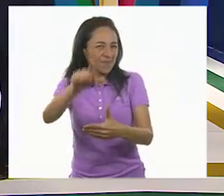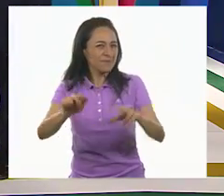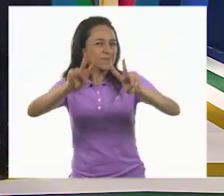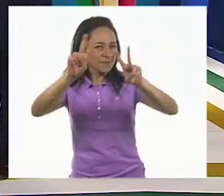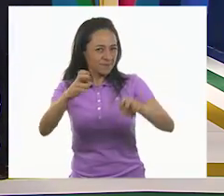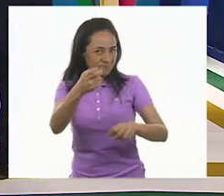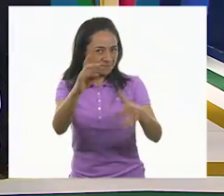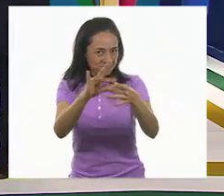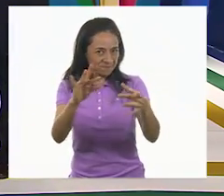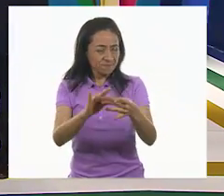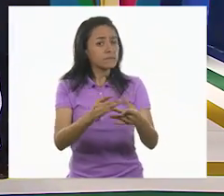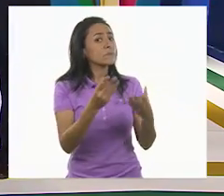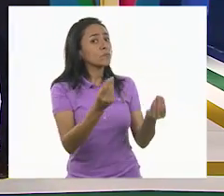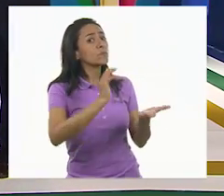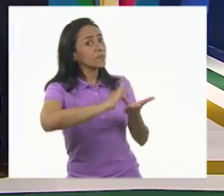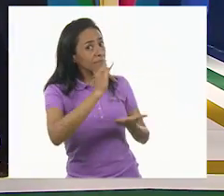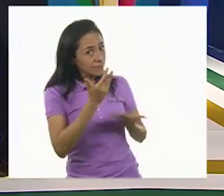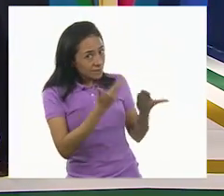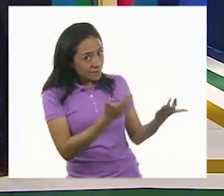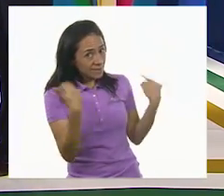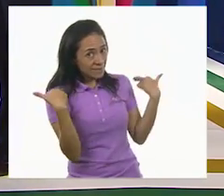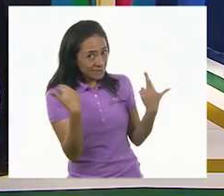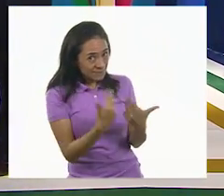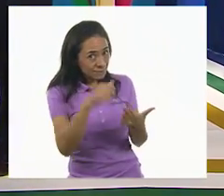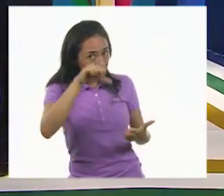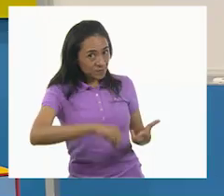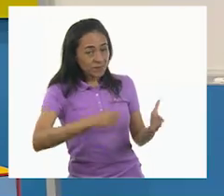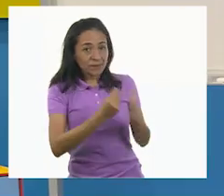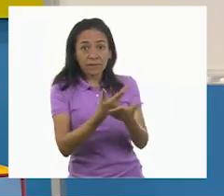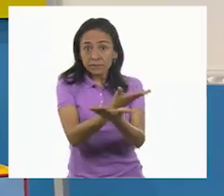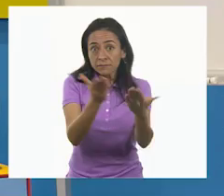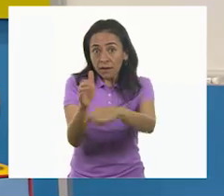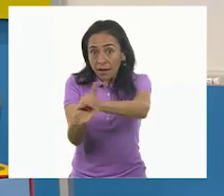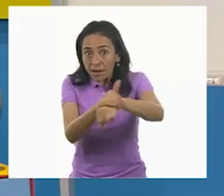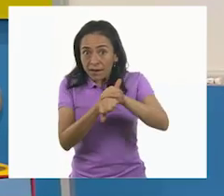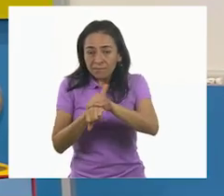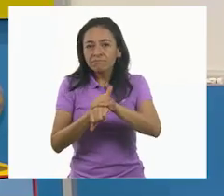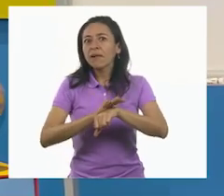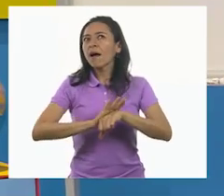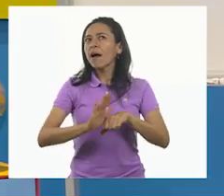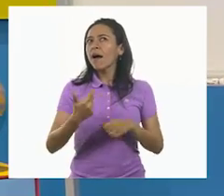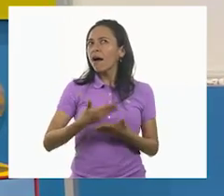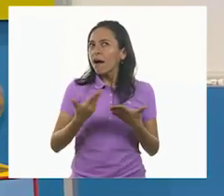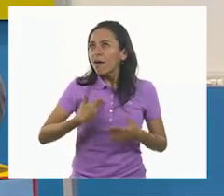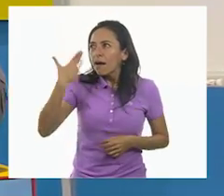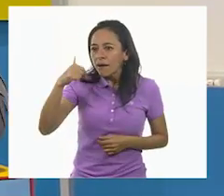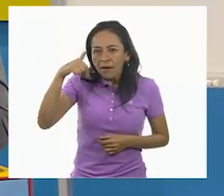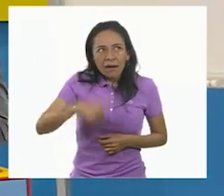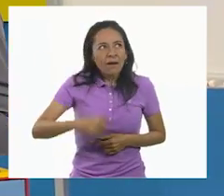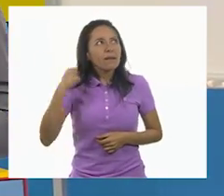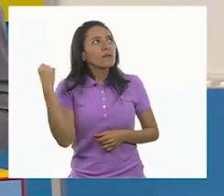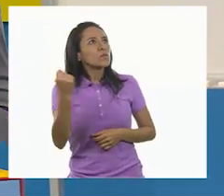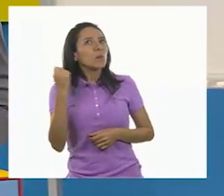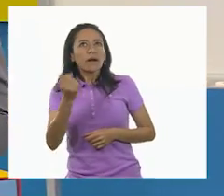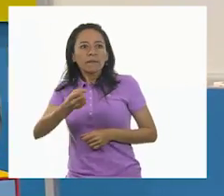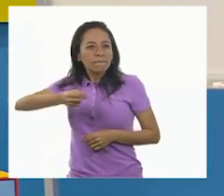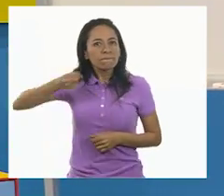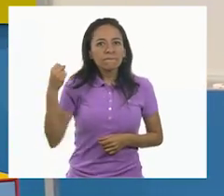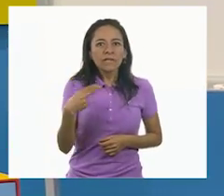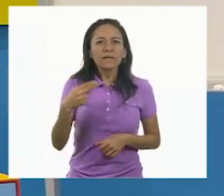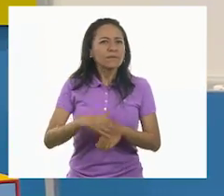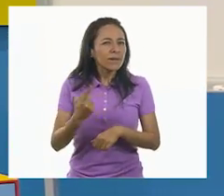le agradecemos mucho la clase y amigos, ya sabemos un poquito más de por qué somos tan afortunados. Pero por hoy hemos terminado